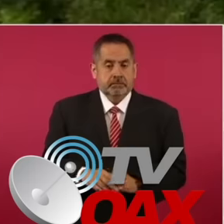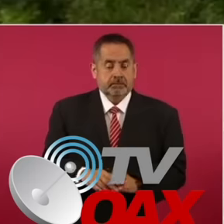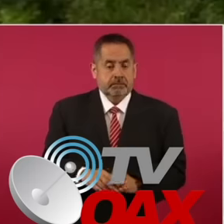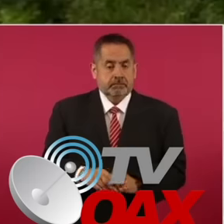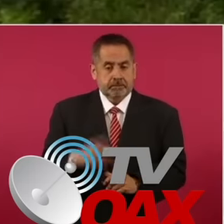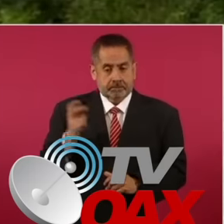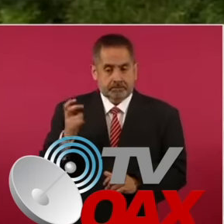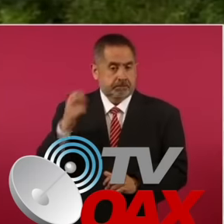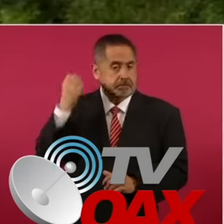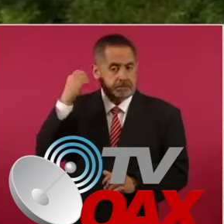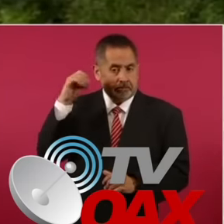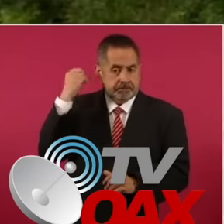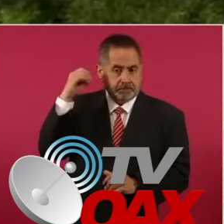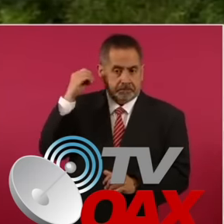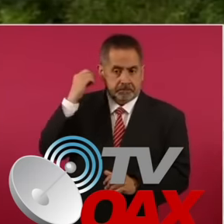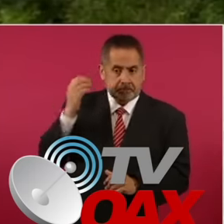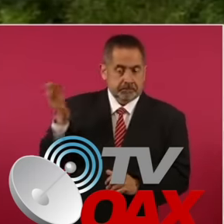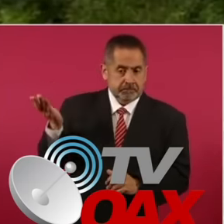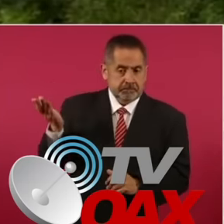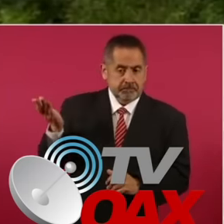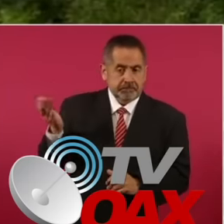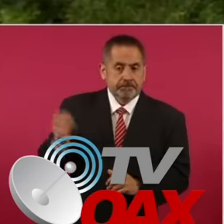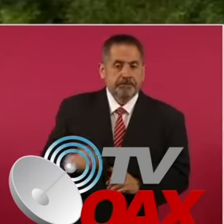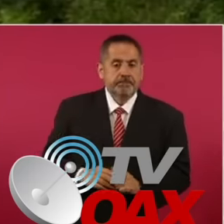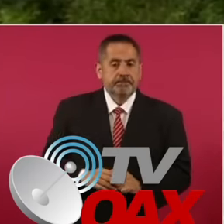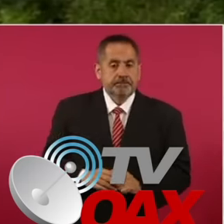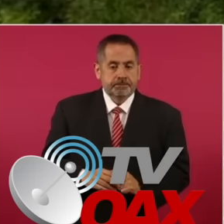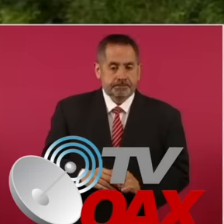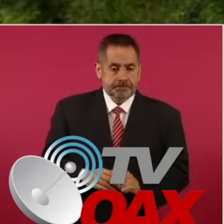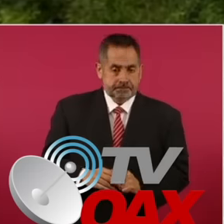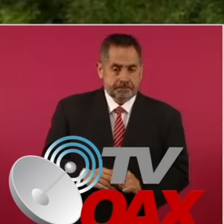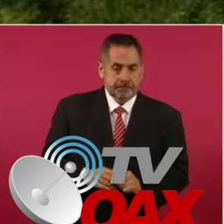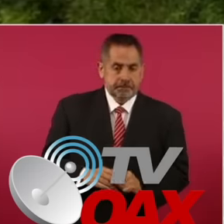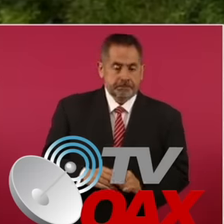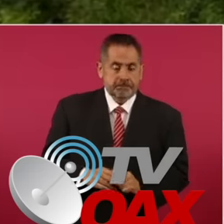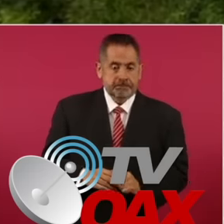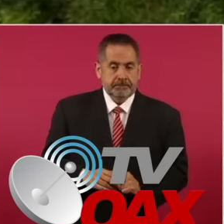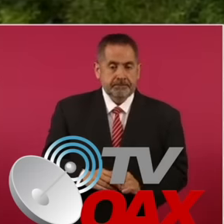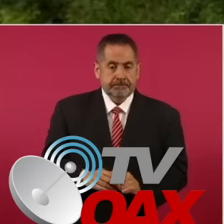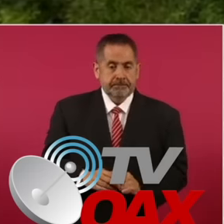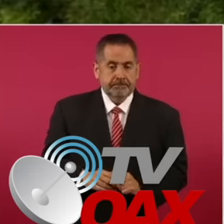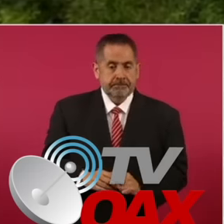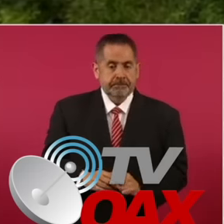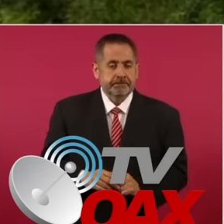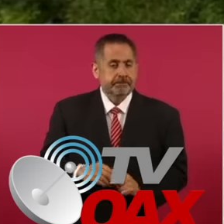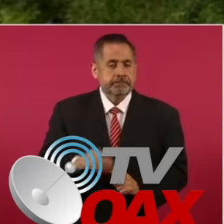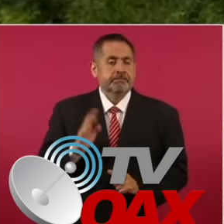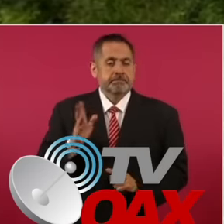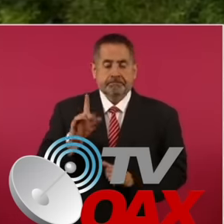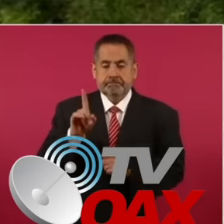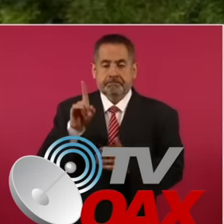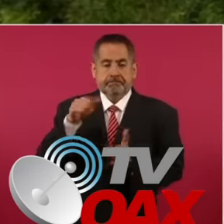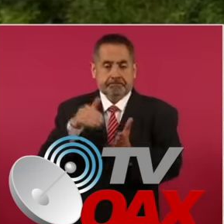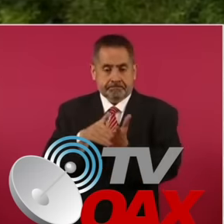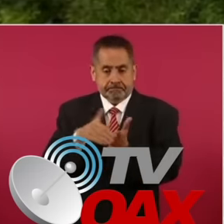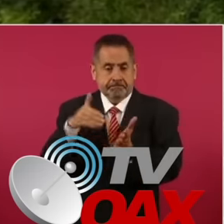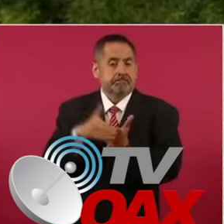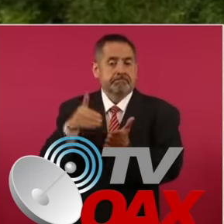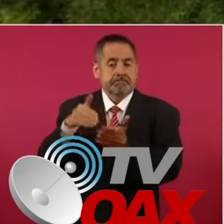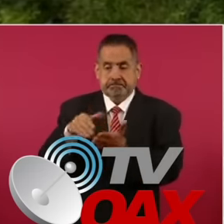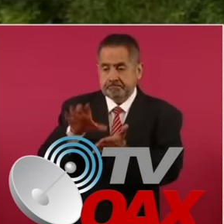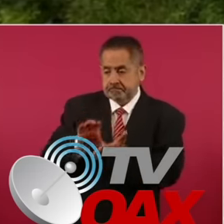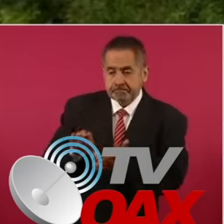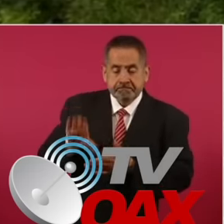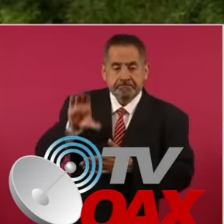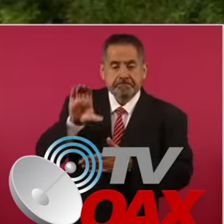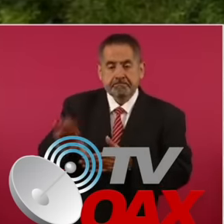Eso en Oaxaca, y ya se está ampliando, les hablaba de 1,000 millones que se están